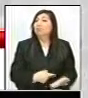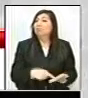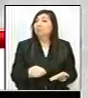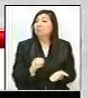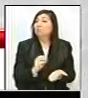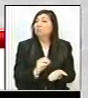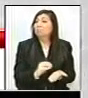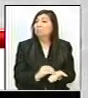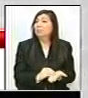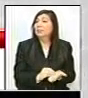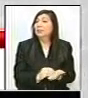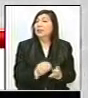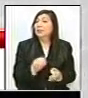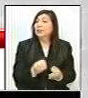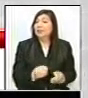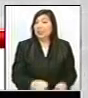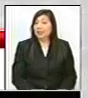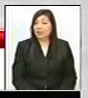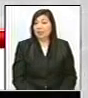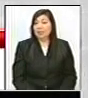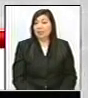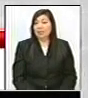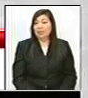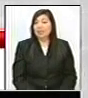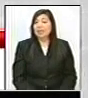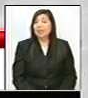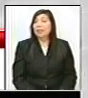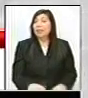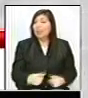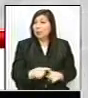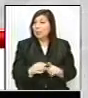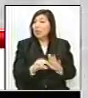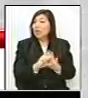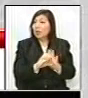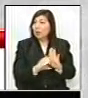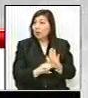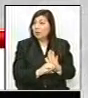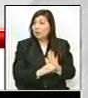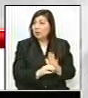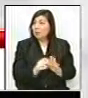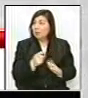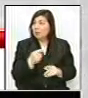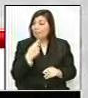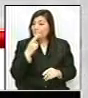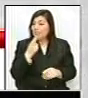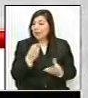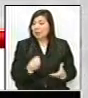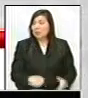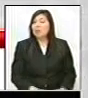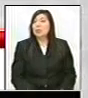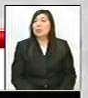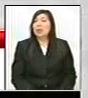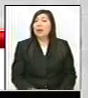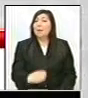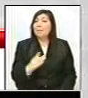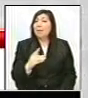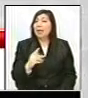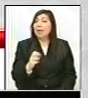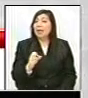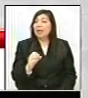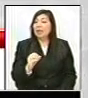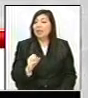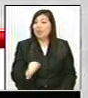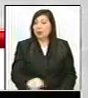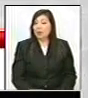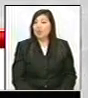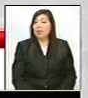nuevamente a la sentencia del Tribunal Constitucional versus Perú y a la sentencia de Barreto Leiva versus